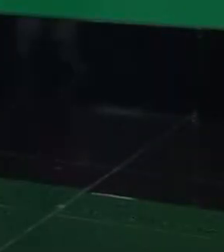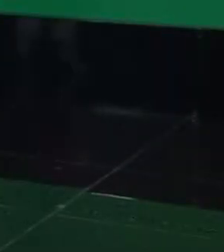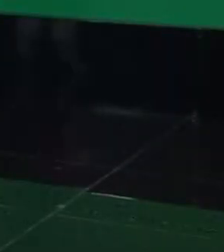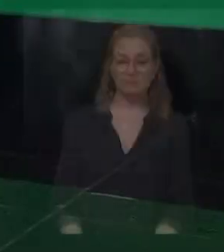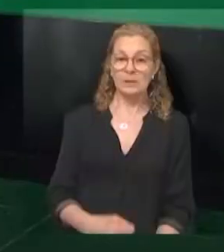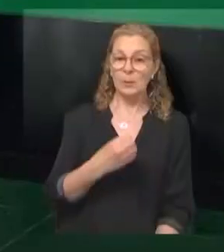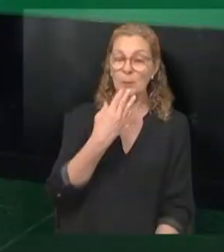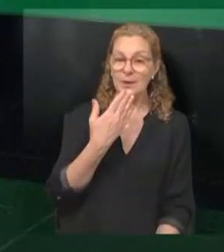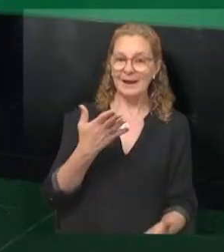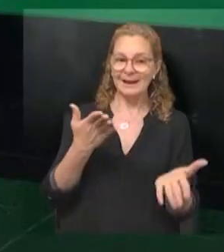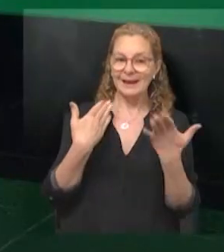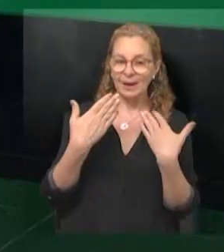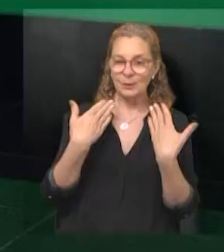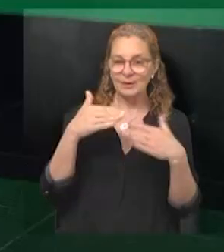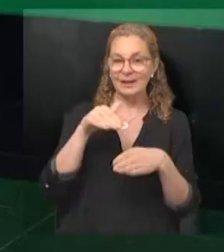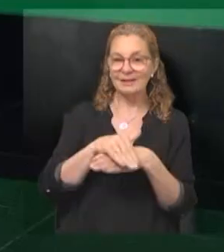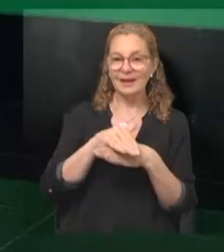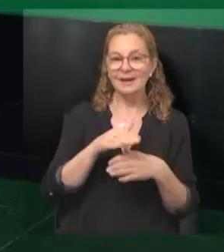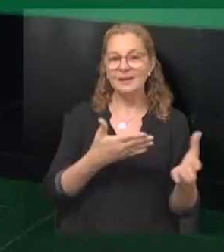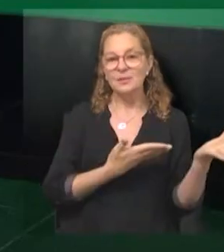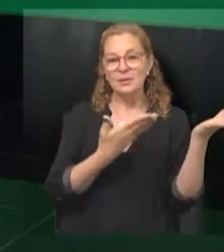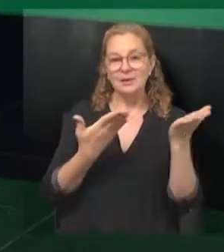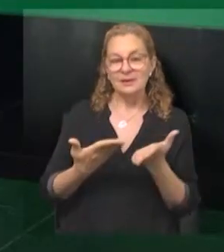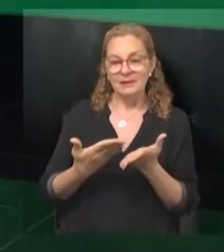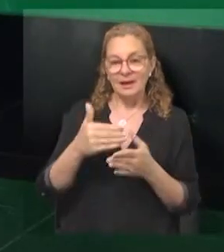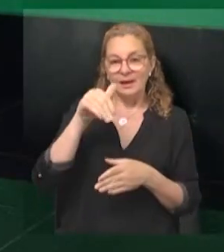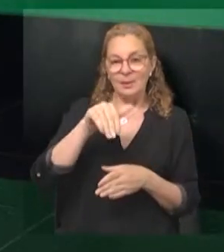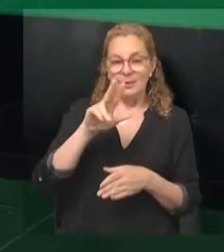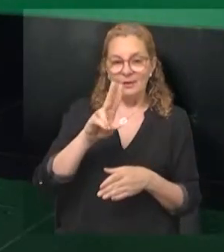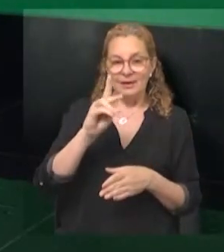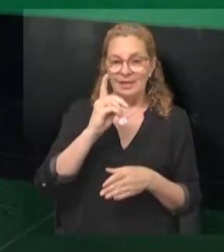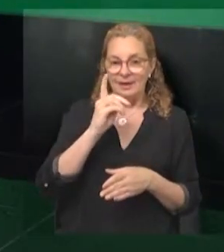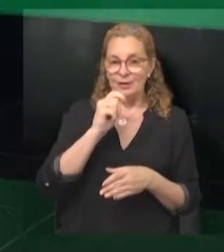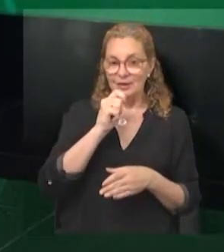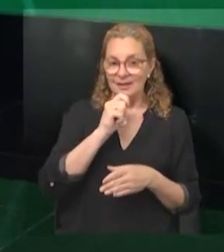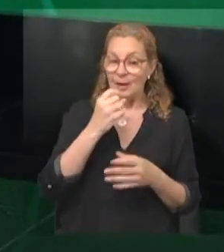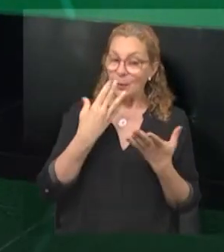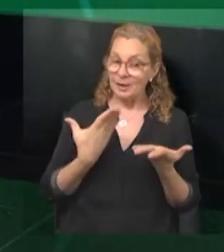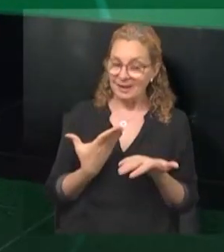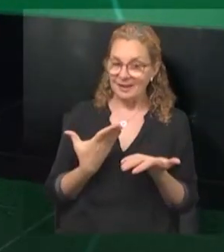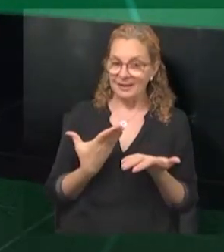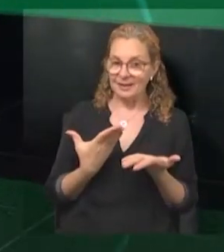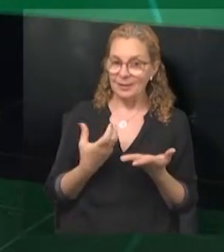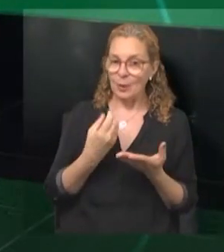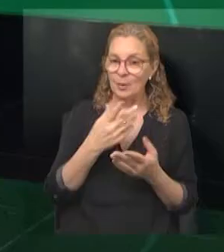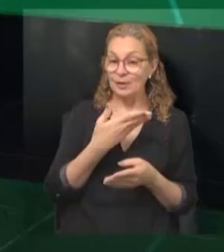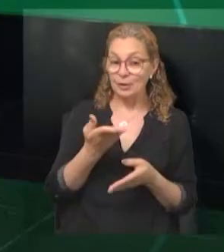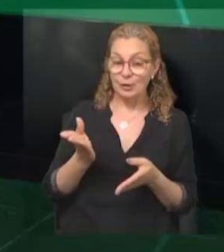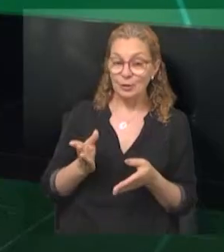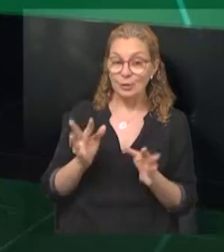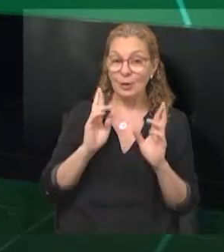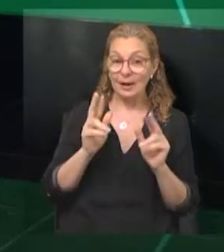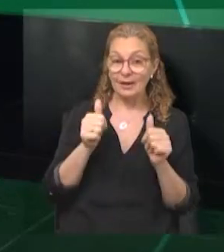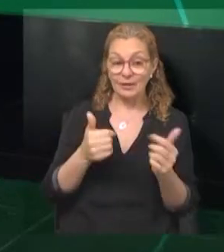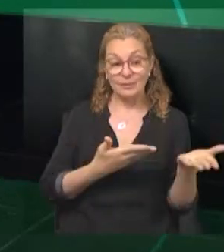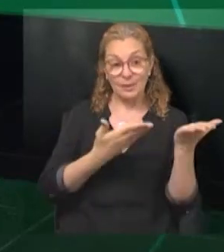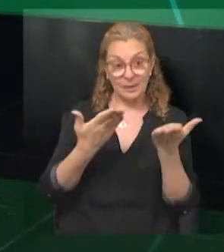buenas y calurosas tardes Les damos la bienvenida a la edición central de MB de noticias Cómo estás Martín Cómo andas Natalia cómo andan ustedes Ojalá que bien